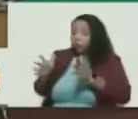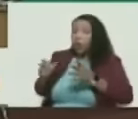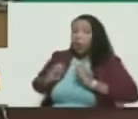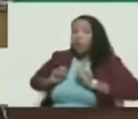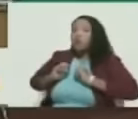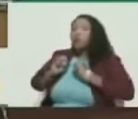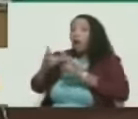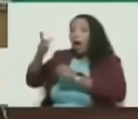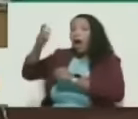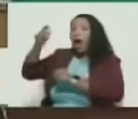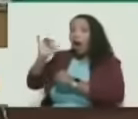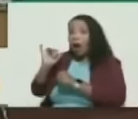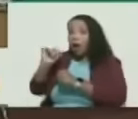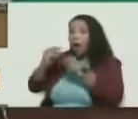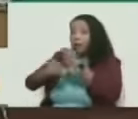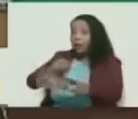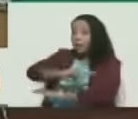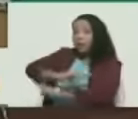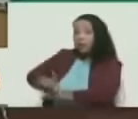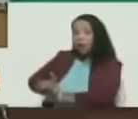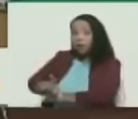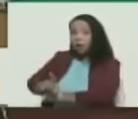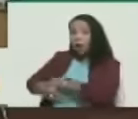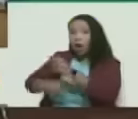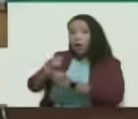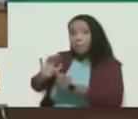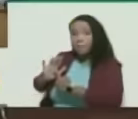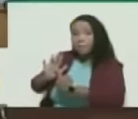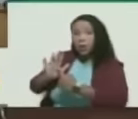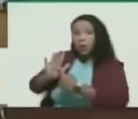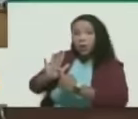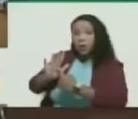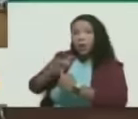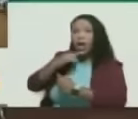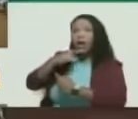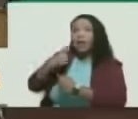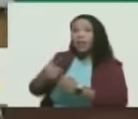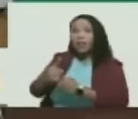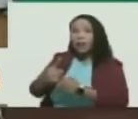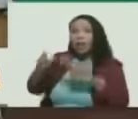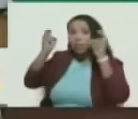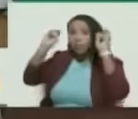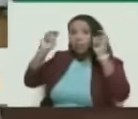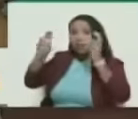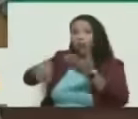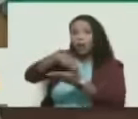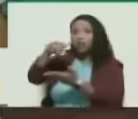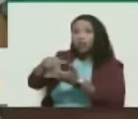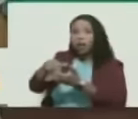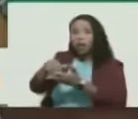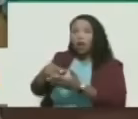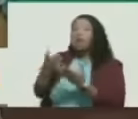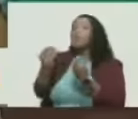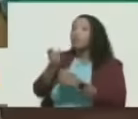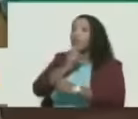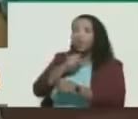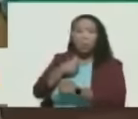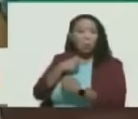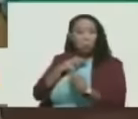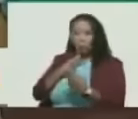oportunidad de dar un mandato que exprese el gran consenso nacional. Es difícil, yo no